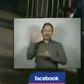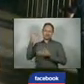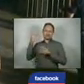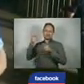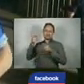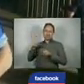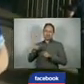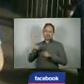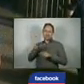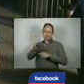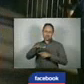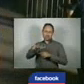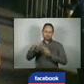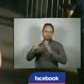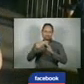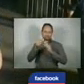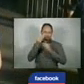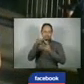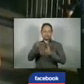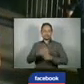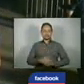ocurrió en esta comunidad.